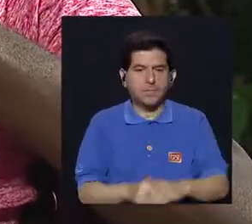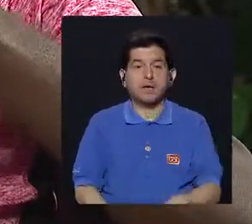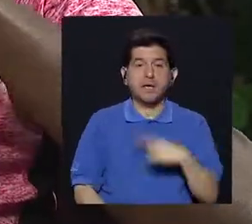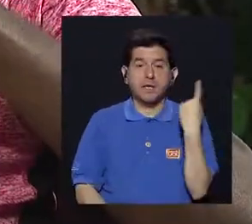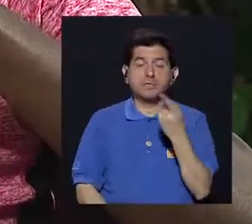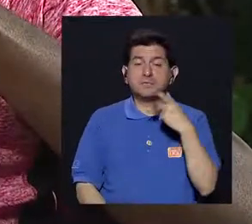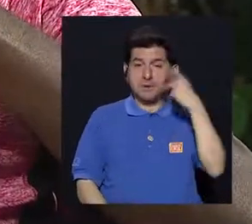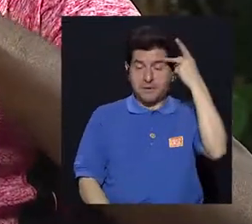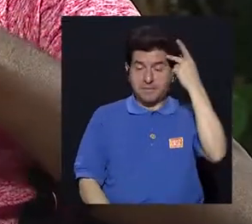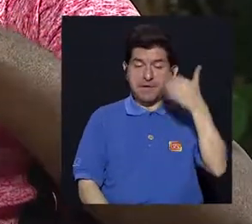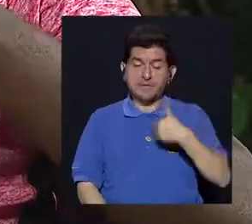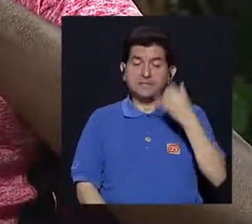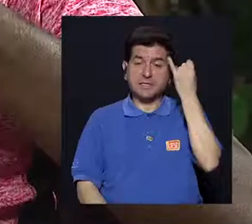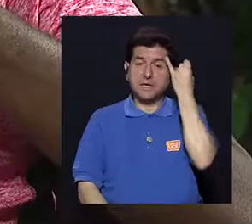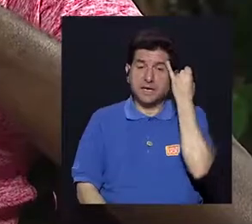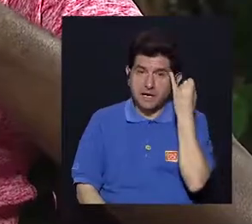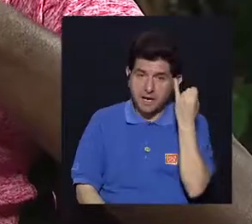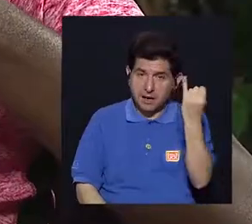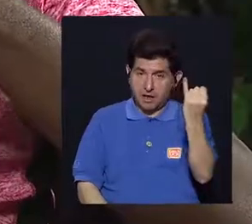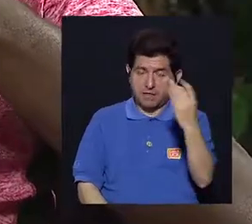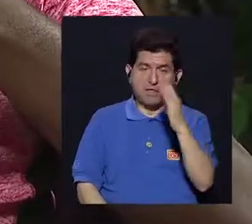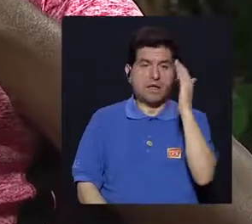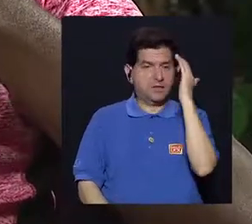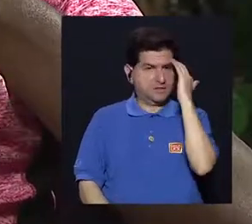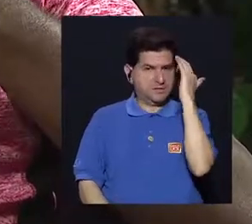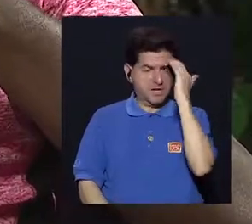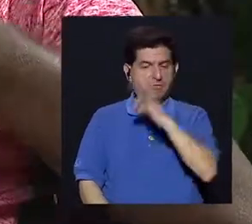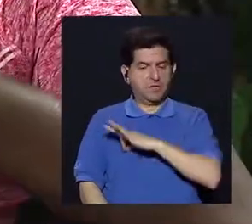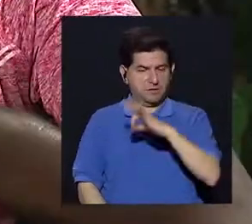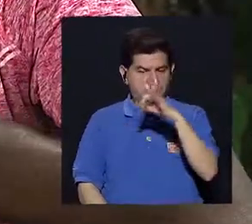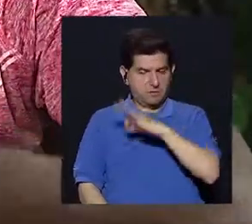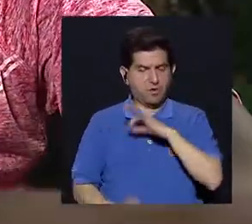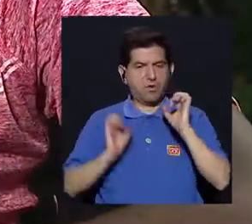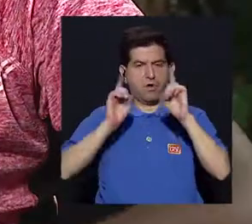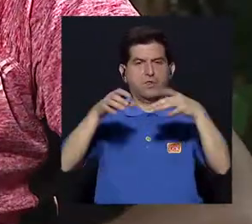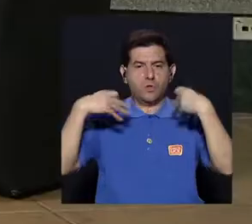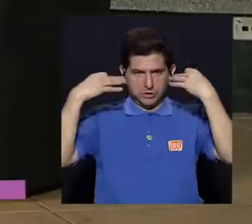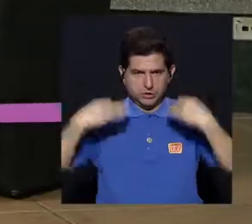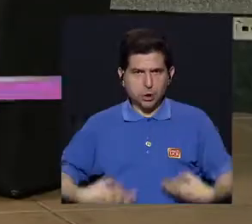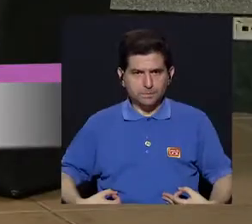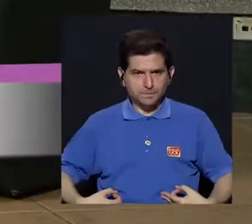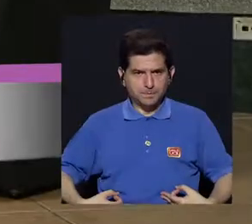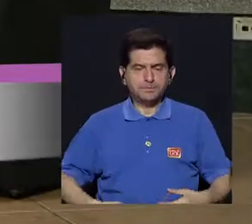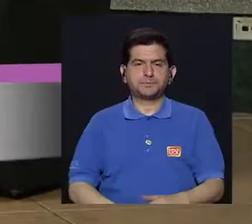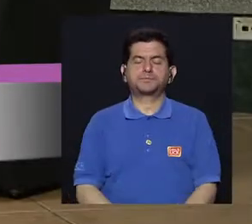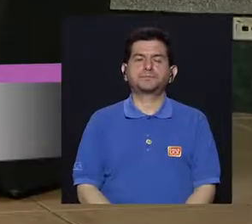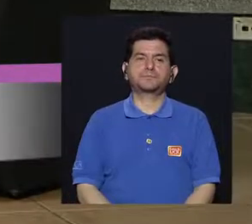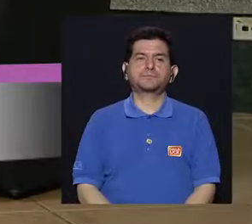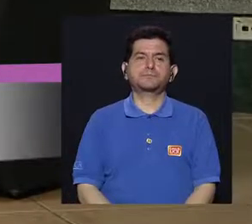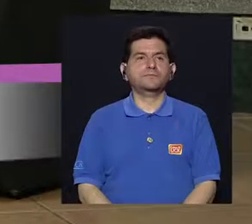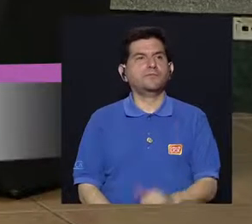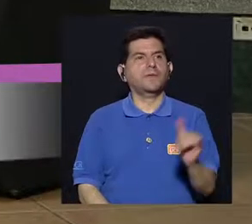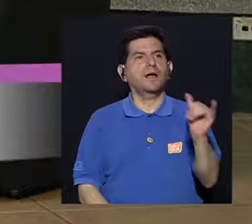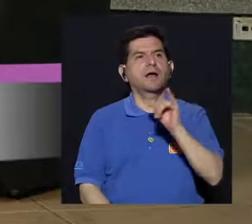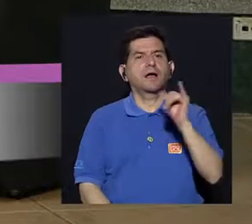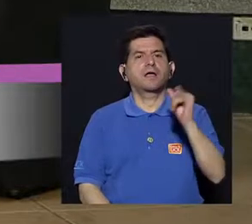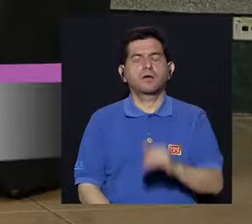papá tenga esa idea o sabe los beneficios de la educación física. Nano,